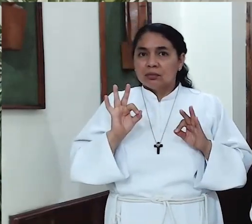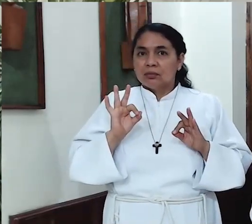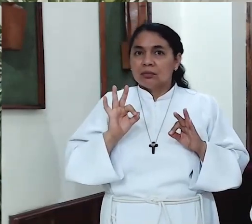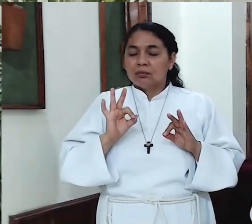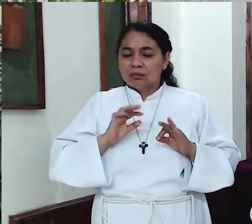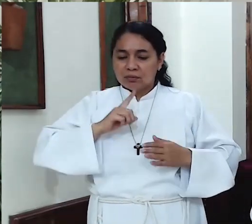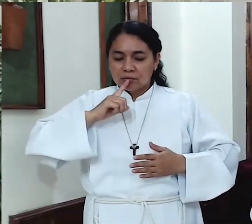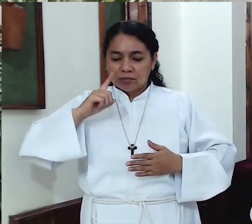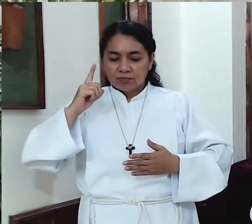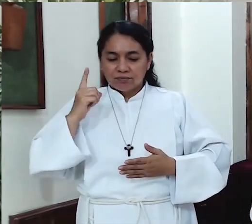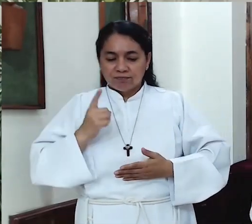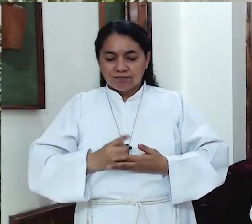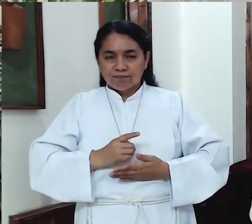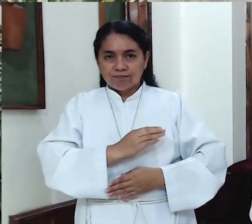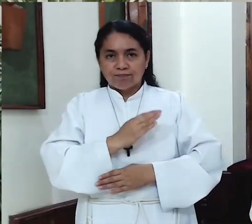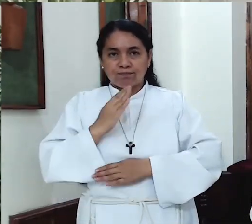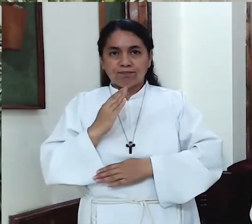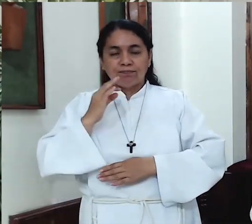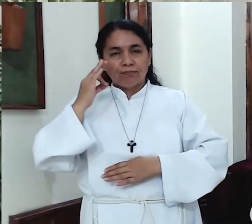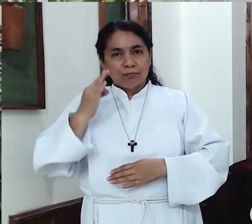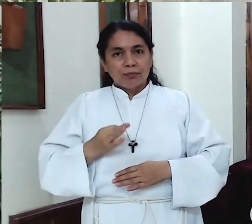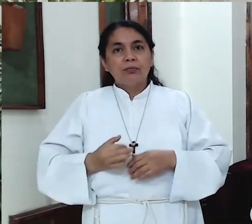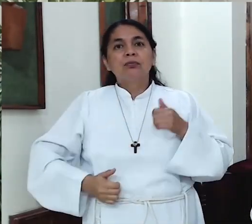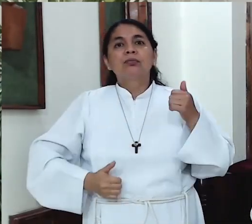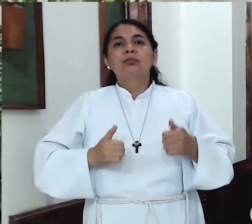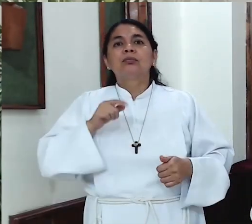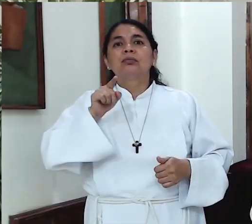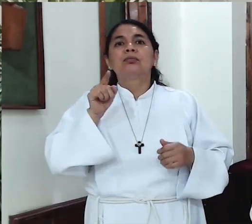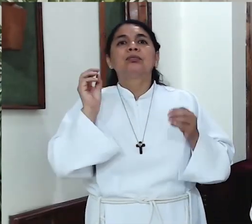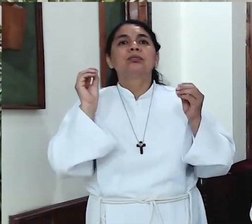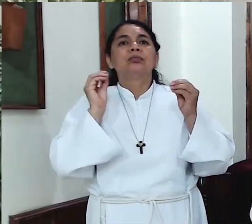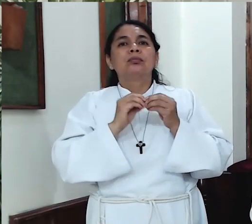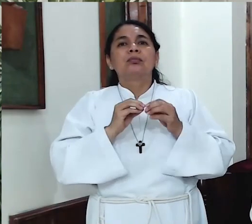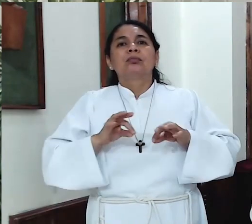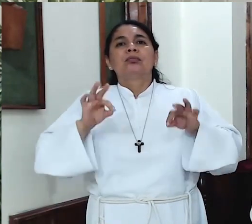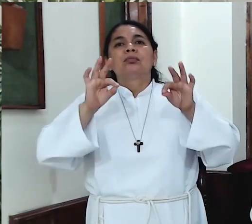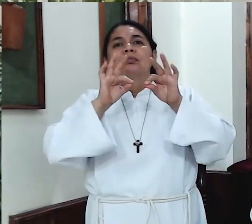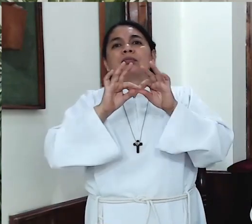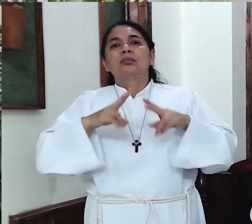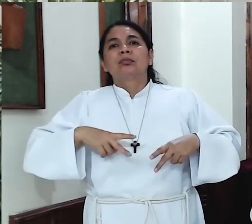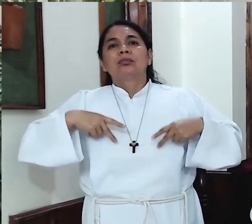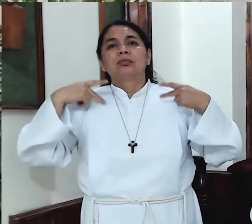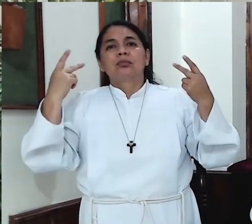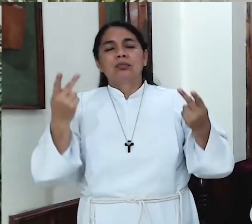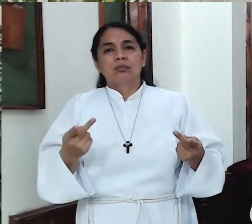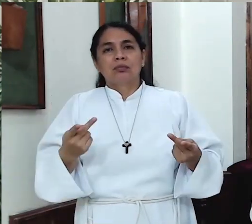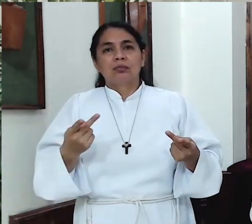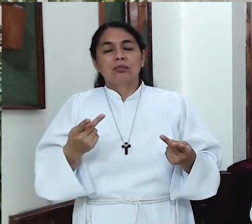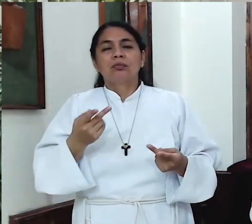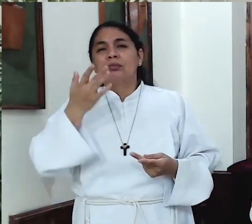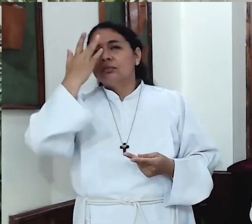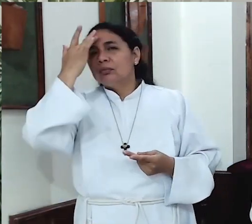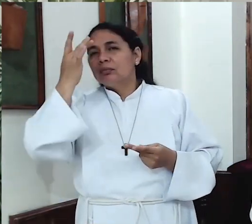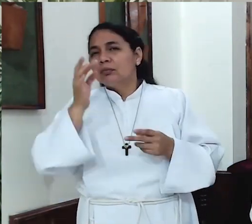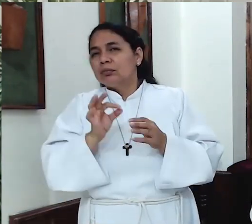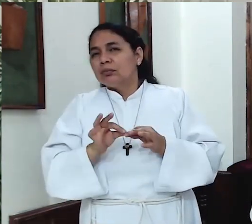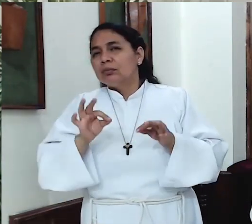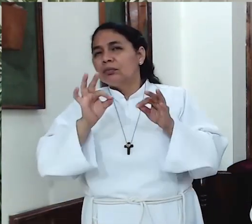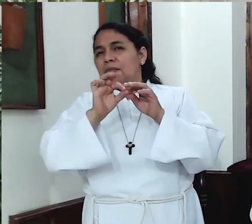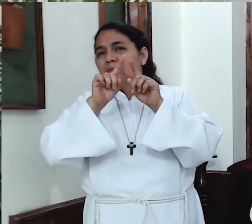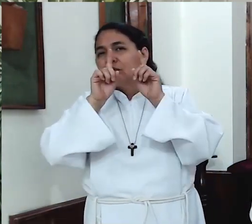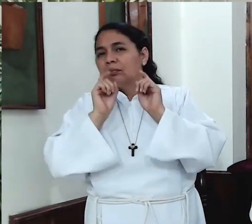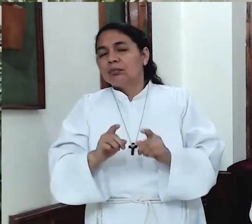honesta, sincera. ¿Cuál es el tesoro? ¿Y por qué es importante esta pregunta? Porque